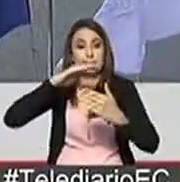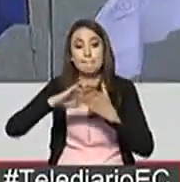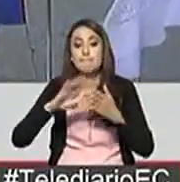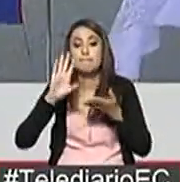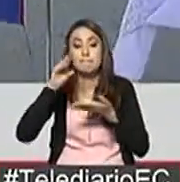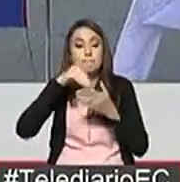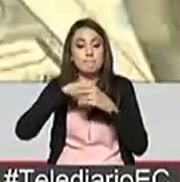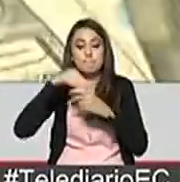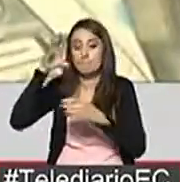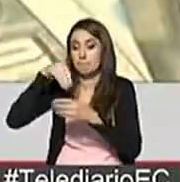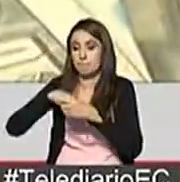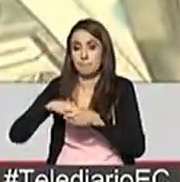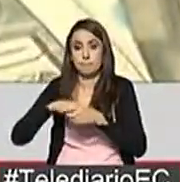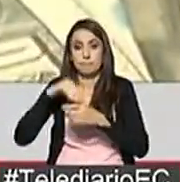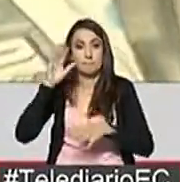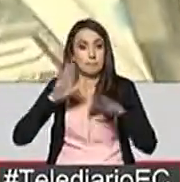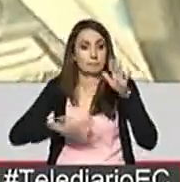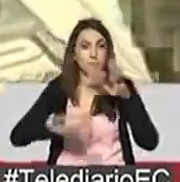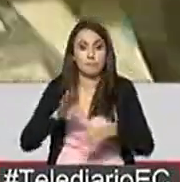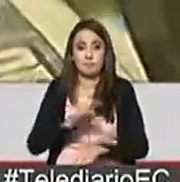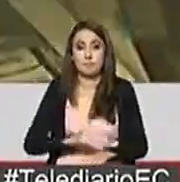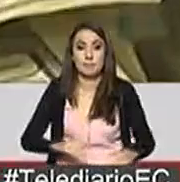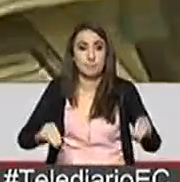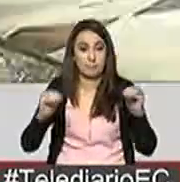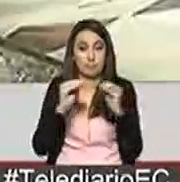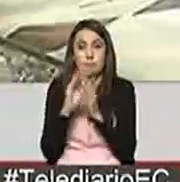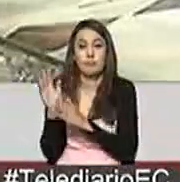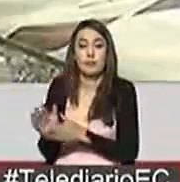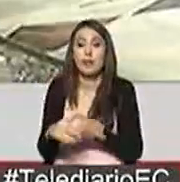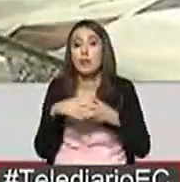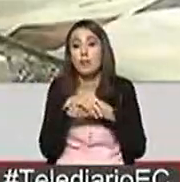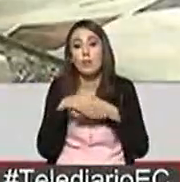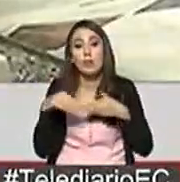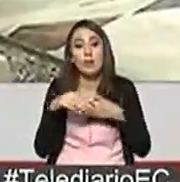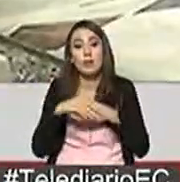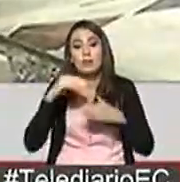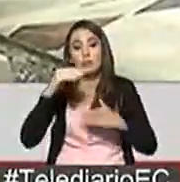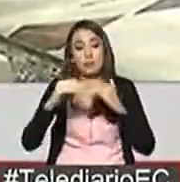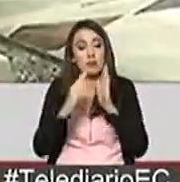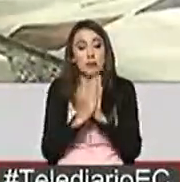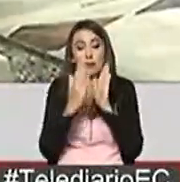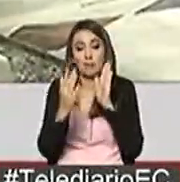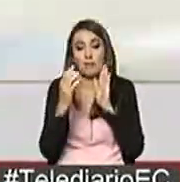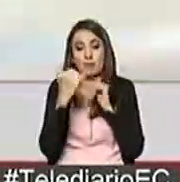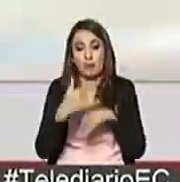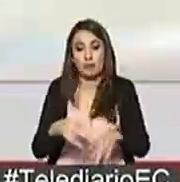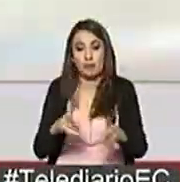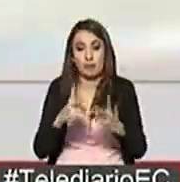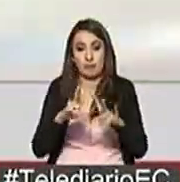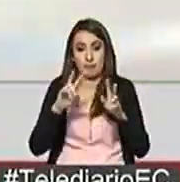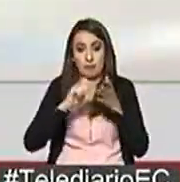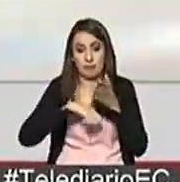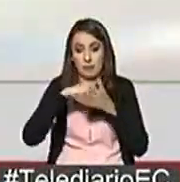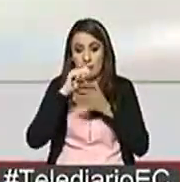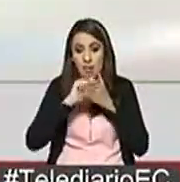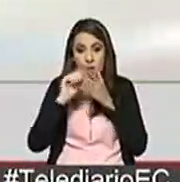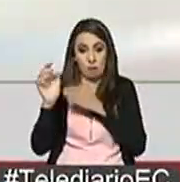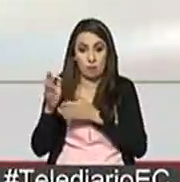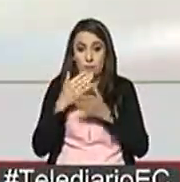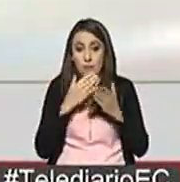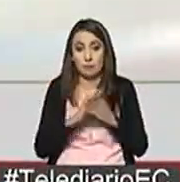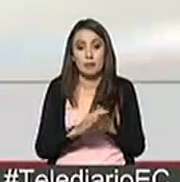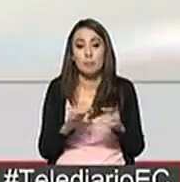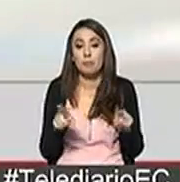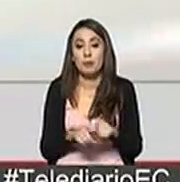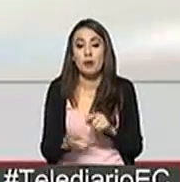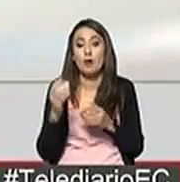reservas internacionales de 4.300 millones de dólares, frente a un patrimonio de 3 millones. Que esas acciones tienen que ser